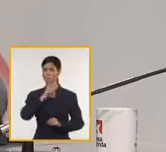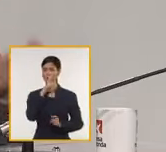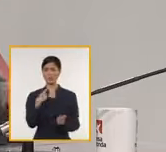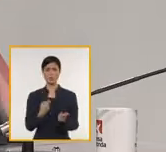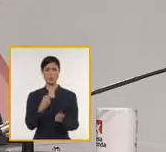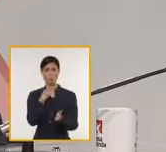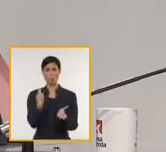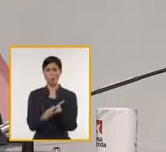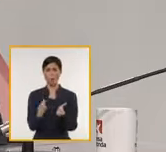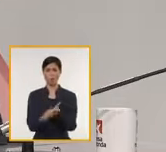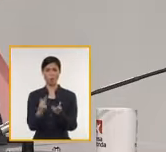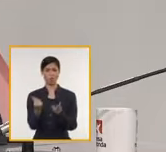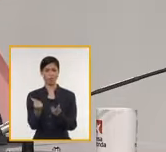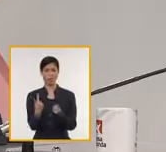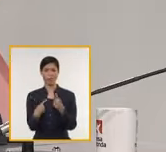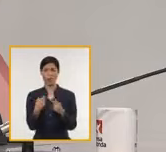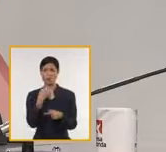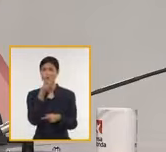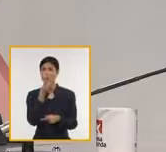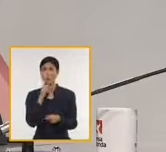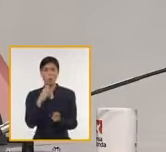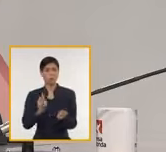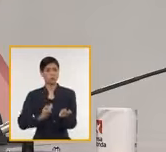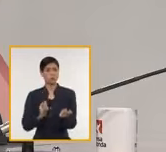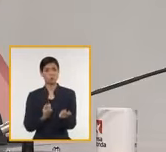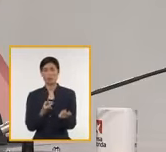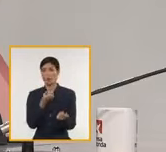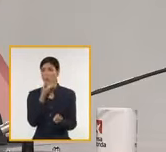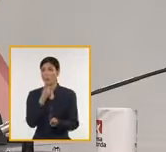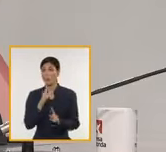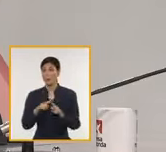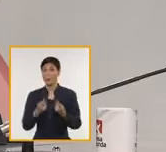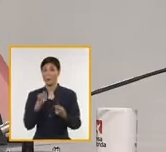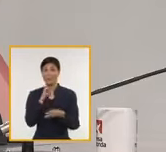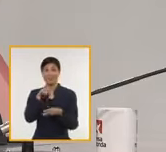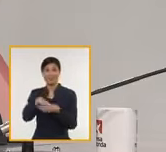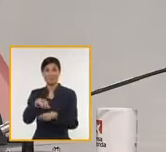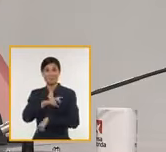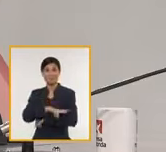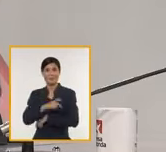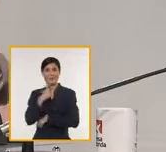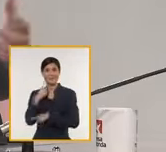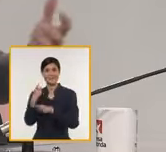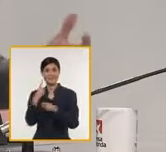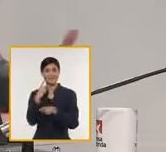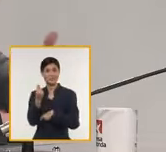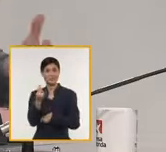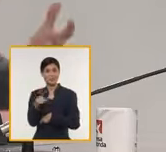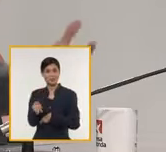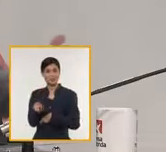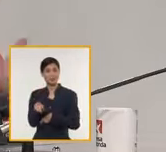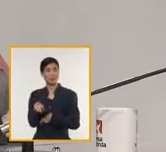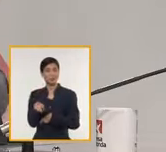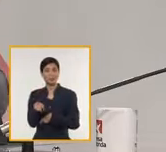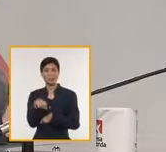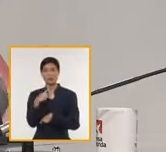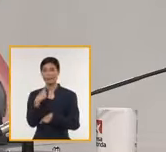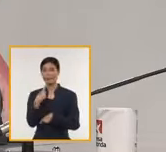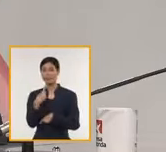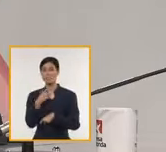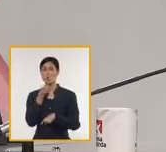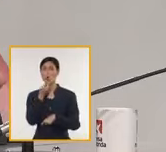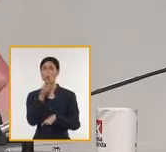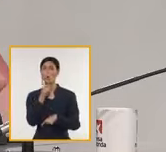en guerras por ahí cuando el dinero hace falta dentro del país. Está en negociaciones para impulsando a